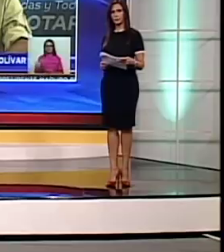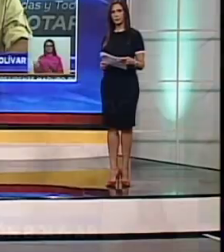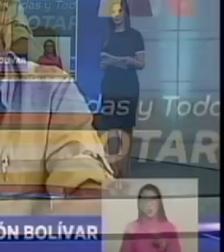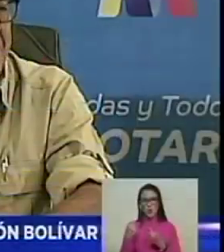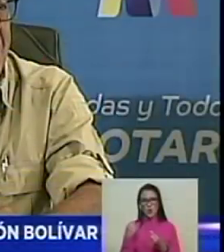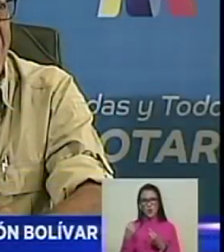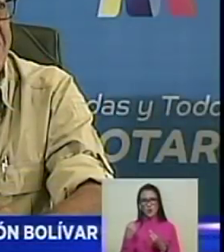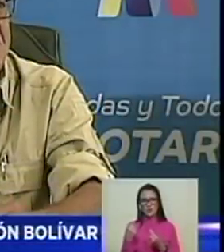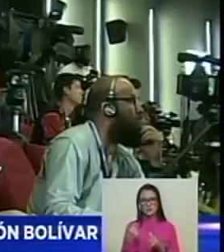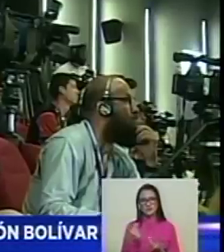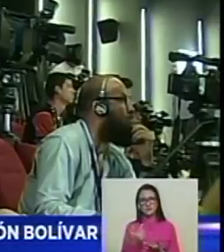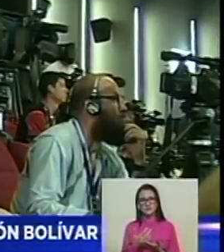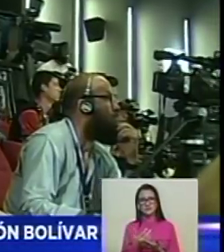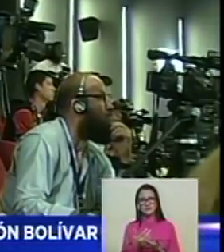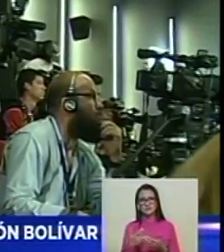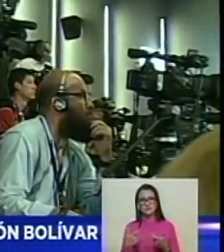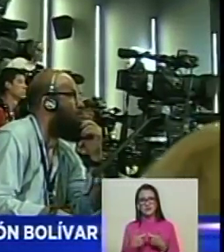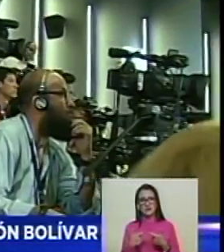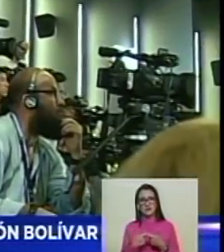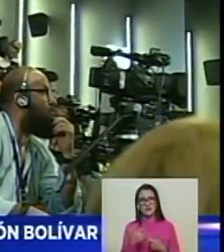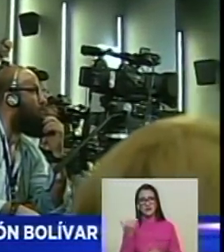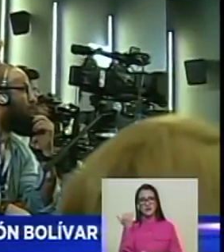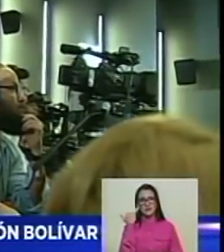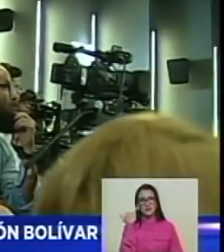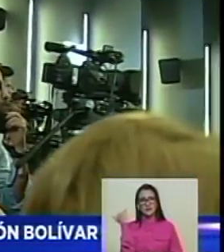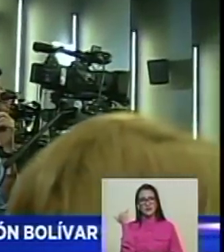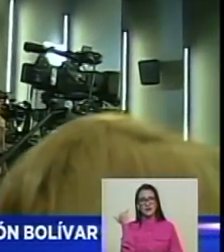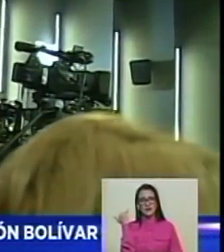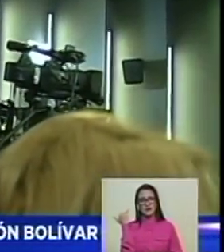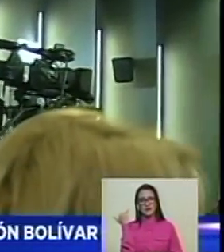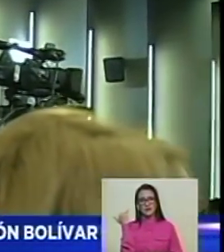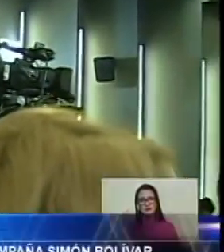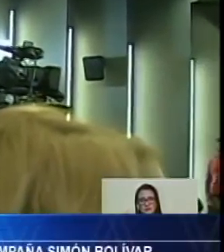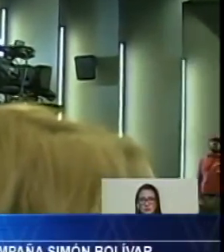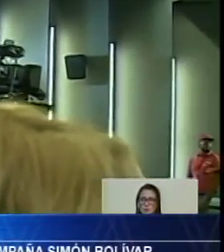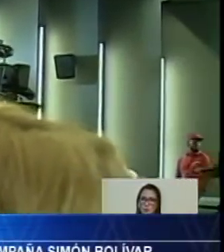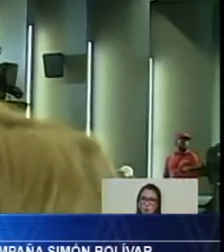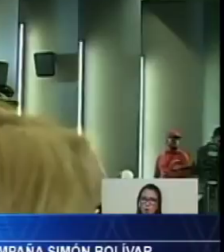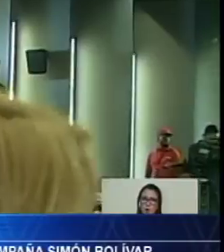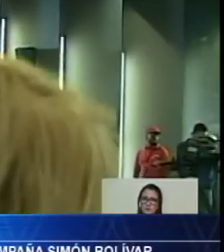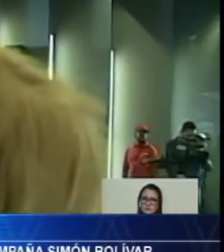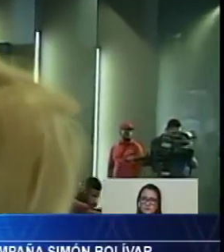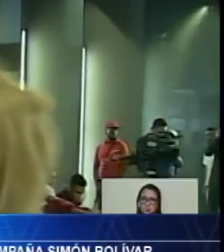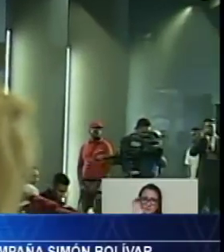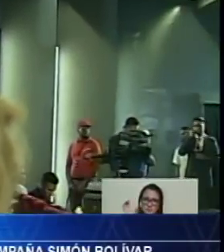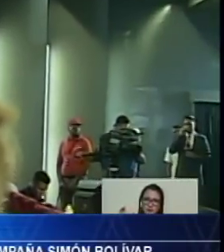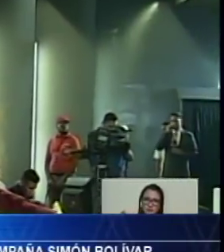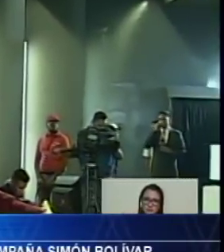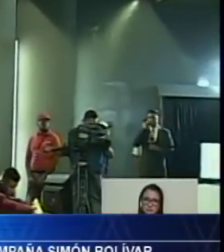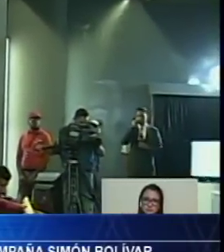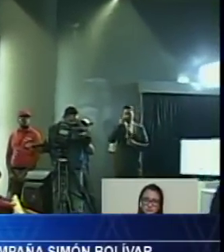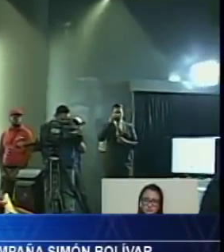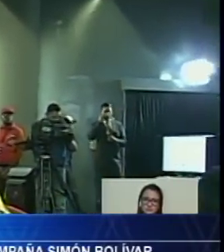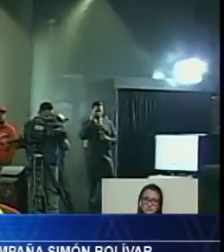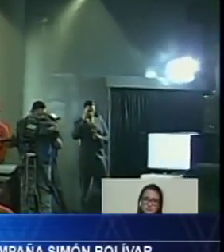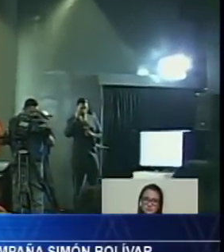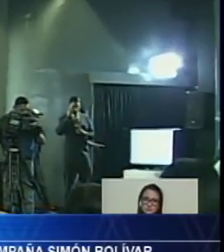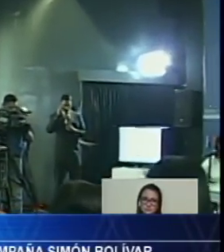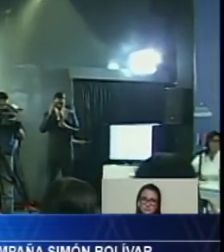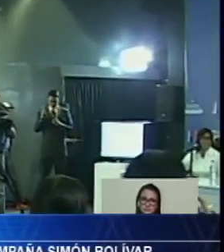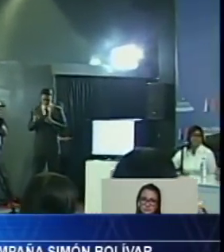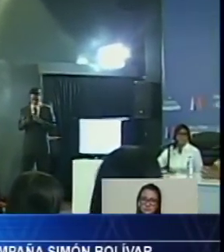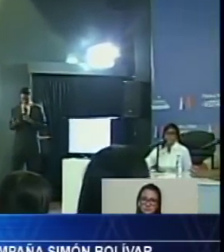del presidente Donald Trump. El anuncio responde a las presiones del actual mandatario, quien exige una investigación al respecto para determinar